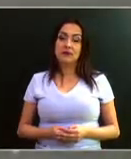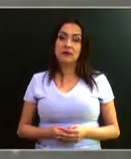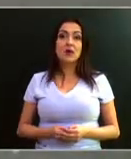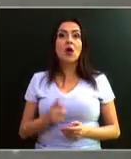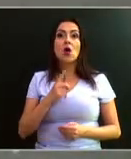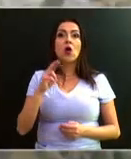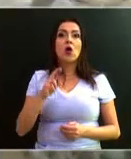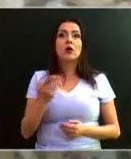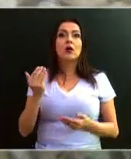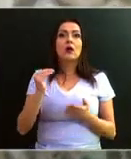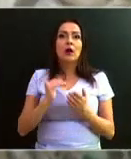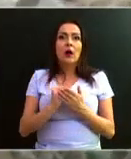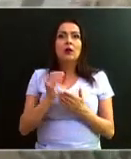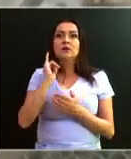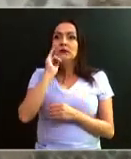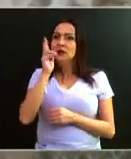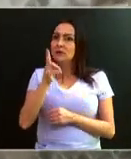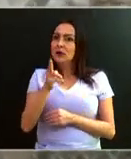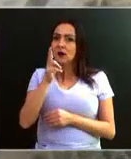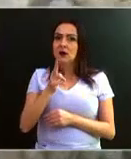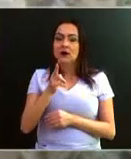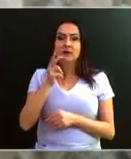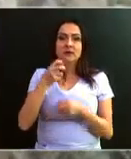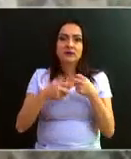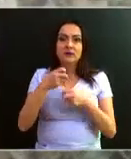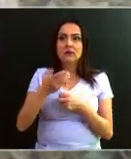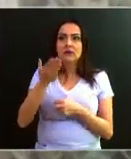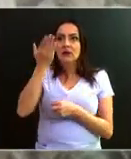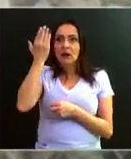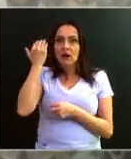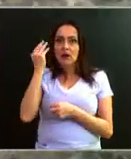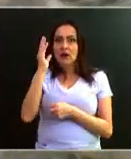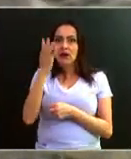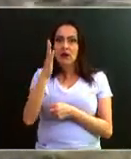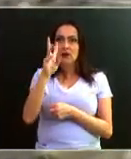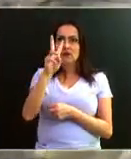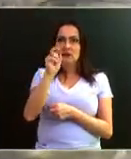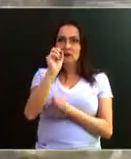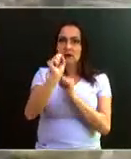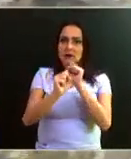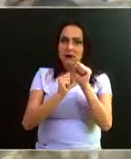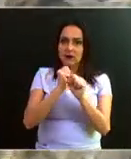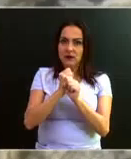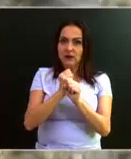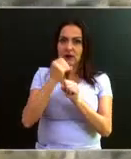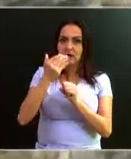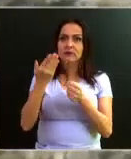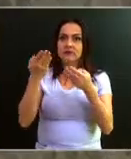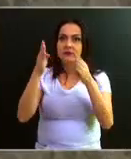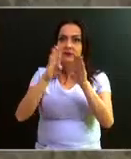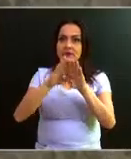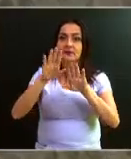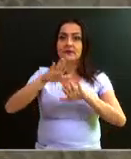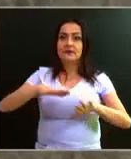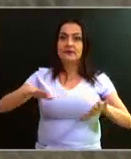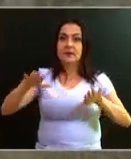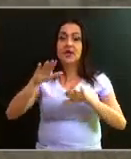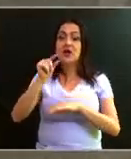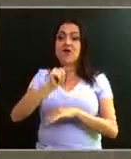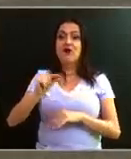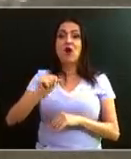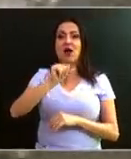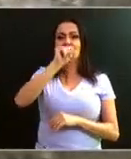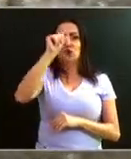Costa Rica vuelve a atravesar la misma encrucijada que afrontó hace cerca de 20 años, cuando el cierre del relleno sanitario de Río